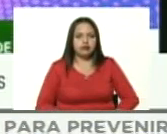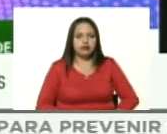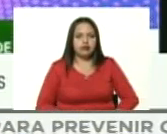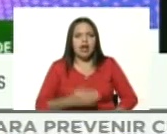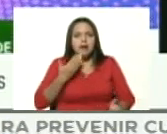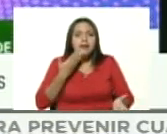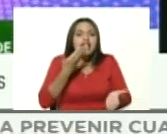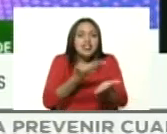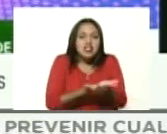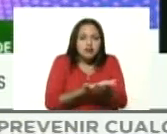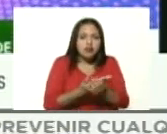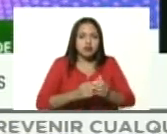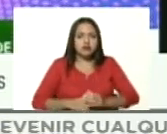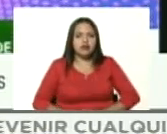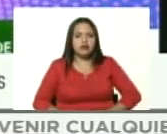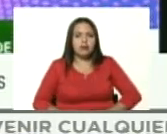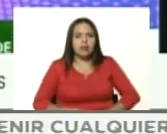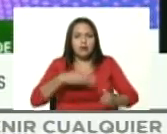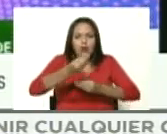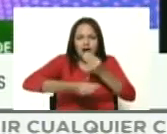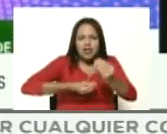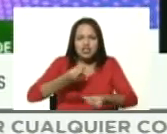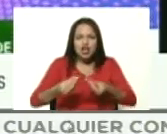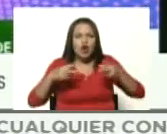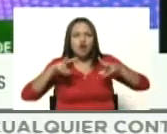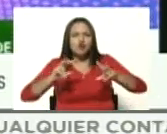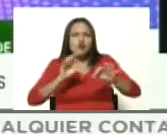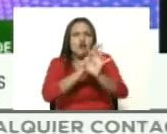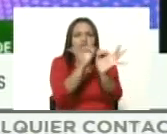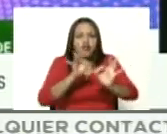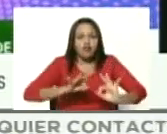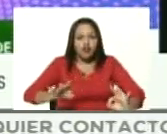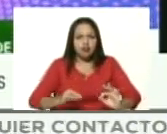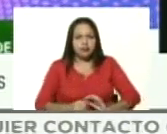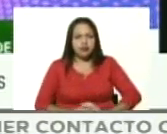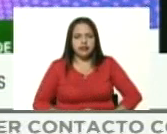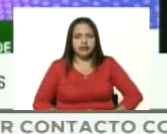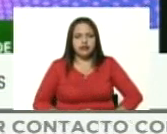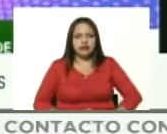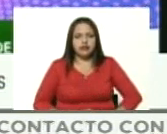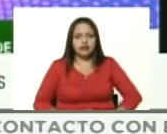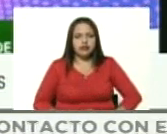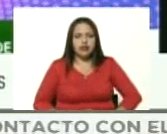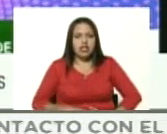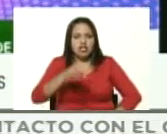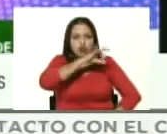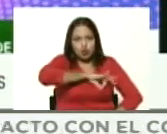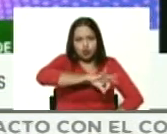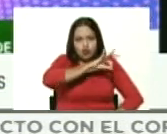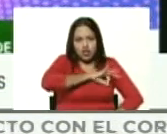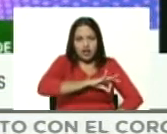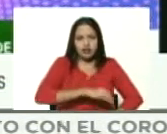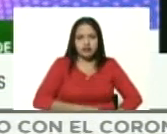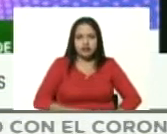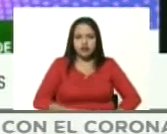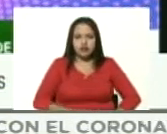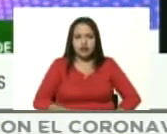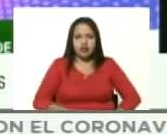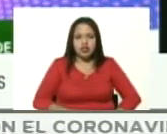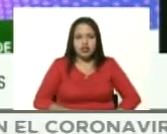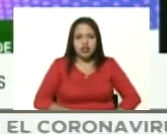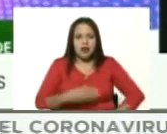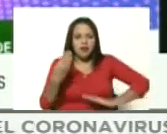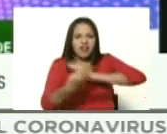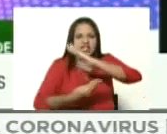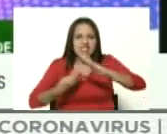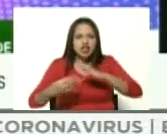Abogamos por la construcción de un nuevo modelo de sociedad basado en los derechos de